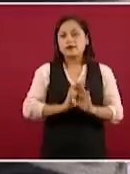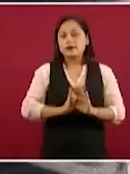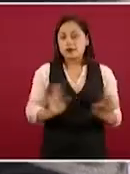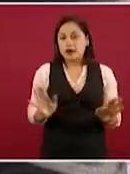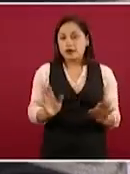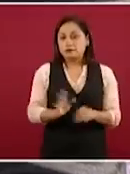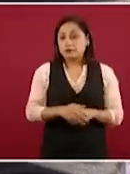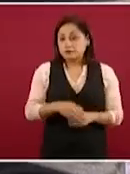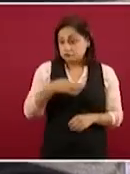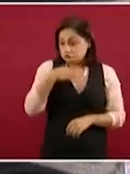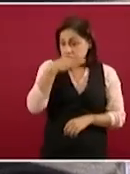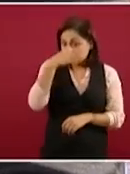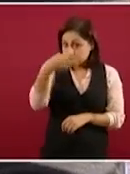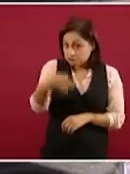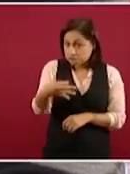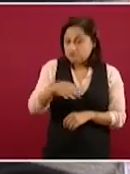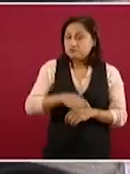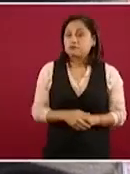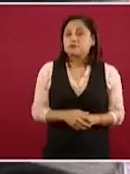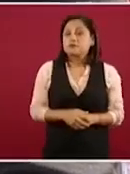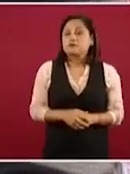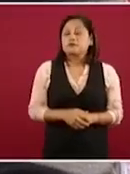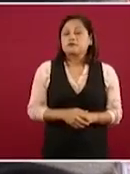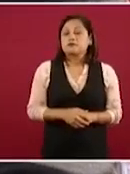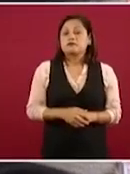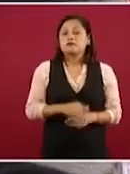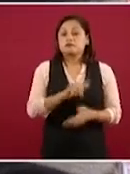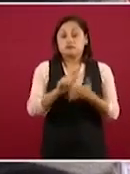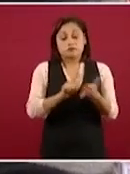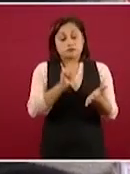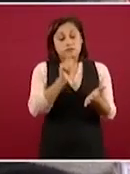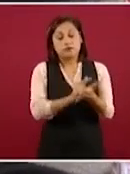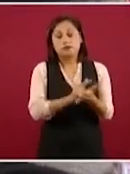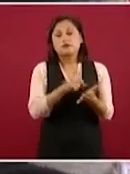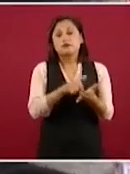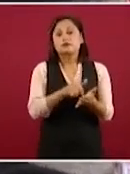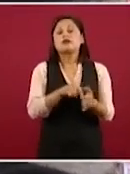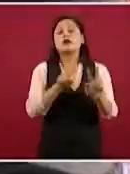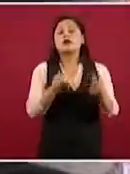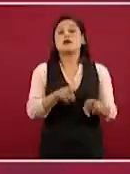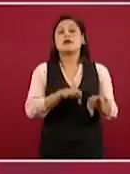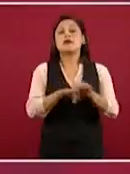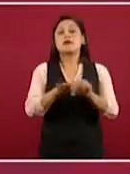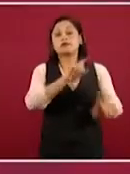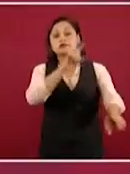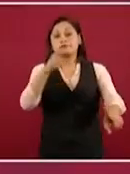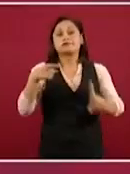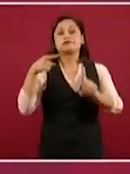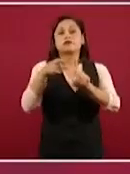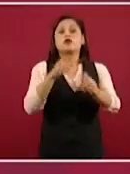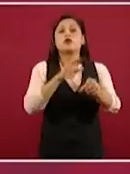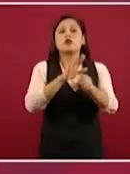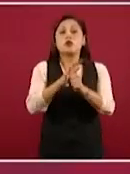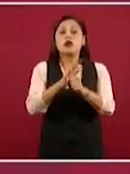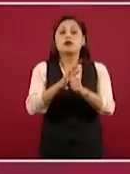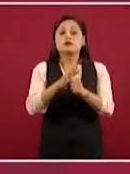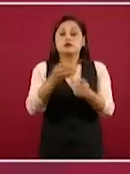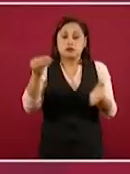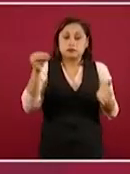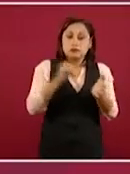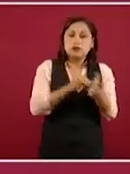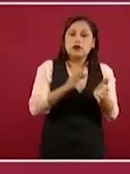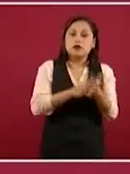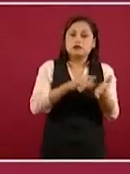cuyo propósito principal es garantizar la libertad sindical, la democracia sindical.